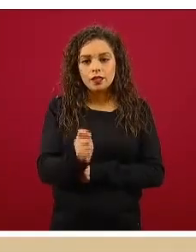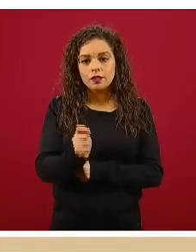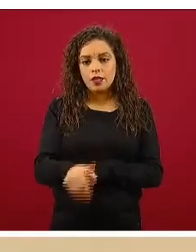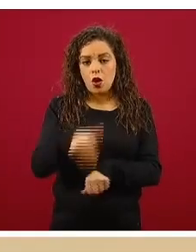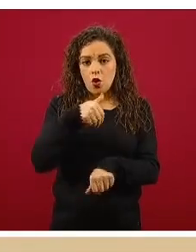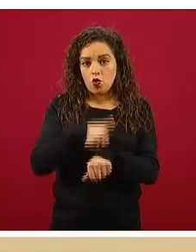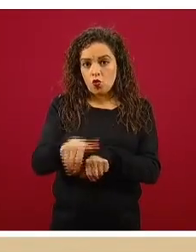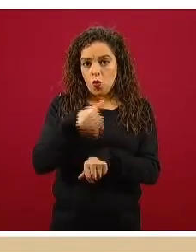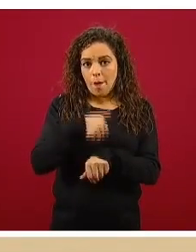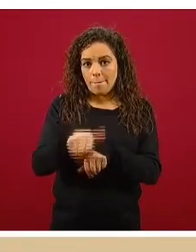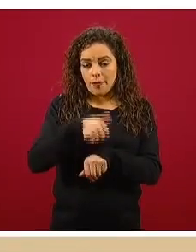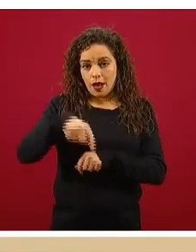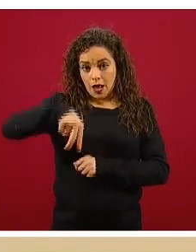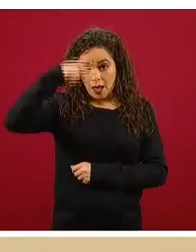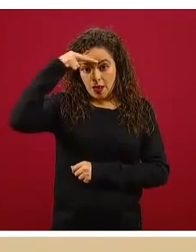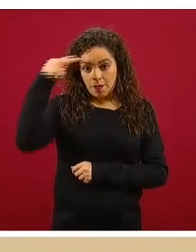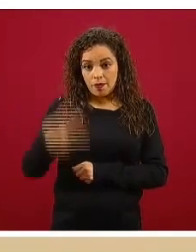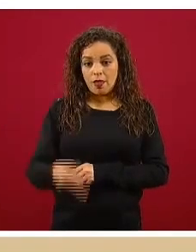Son